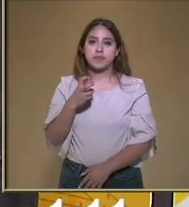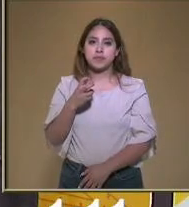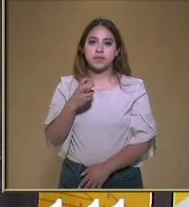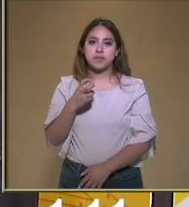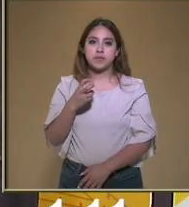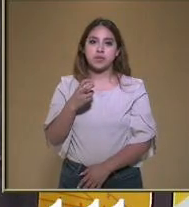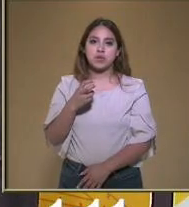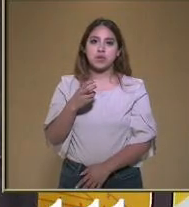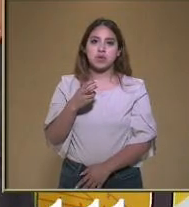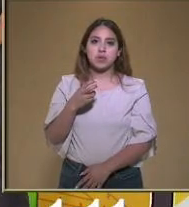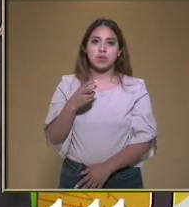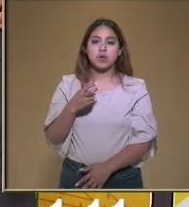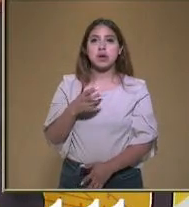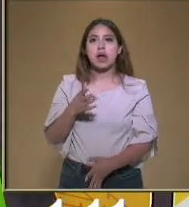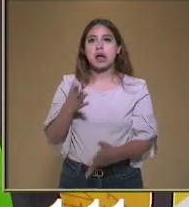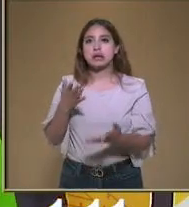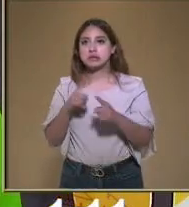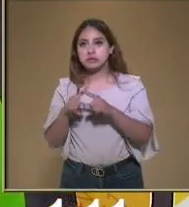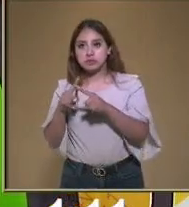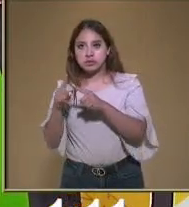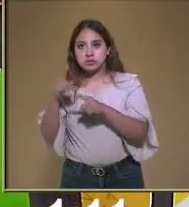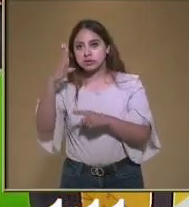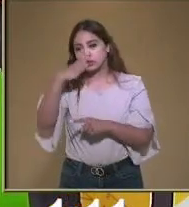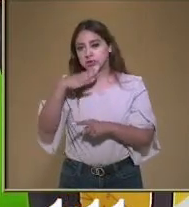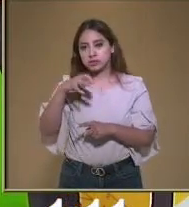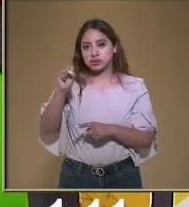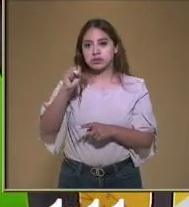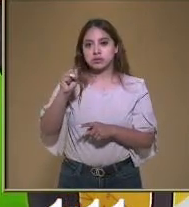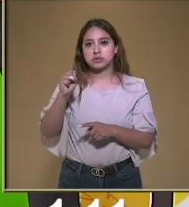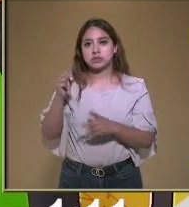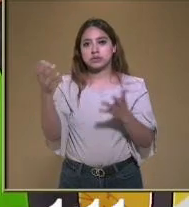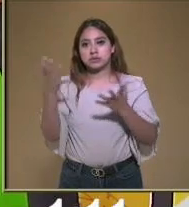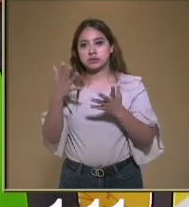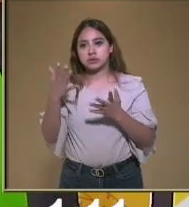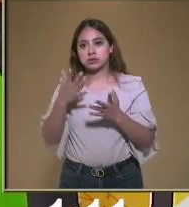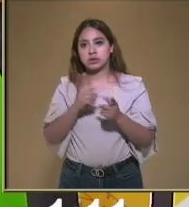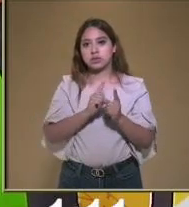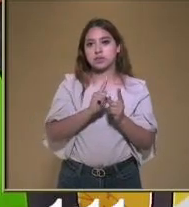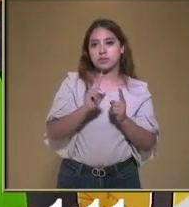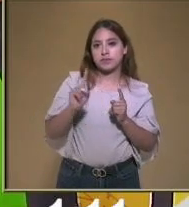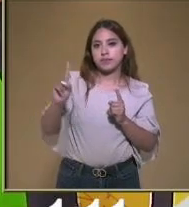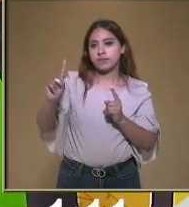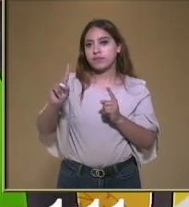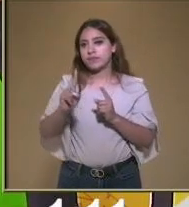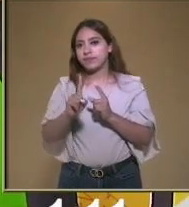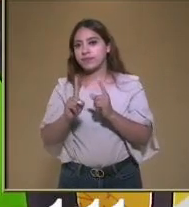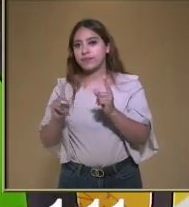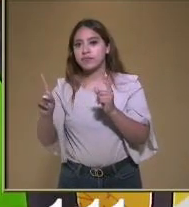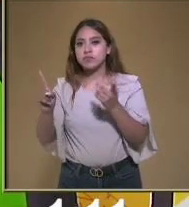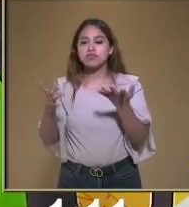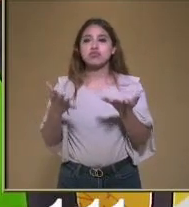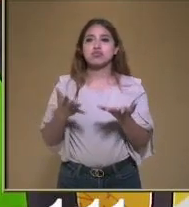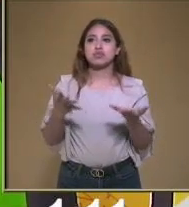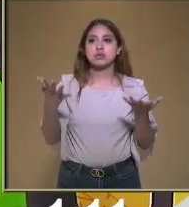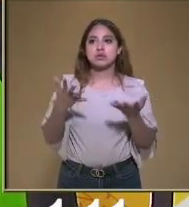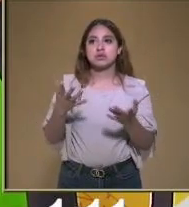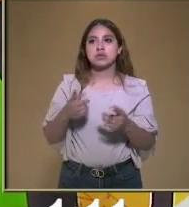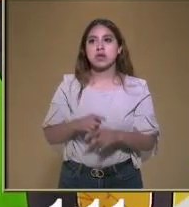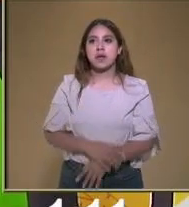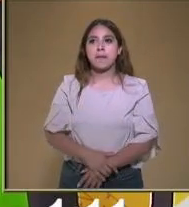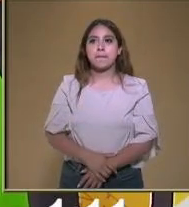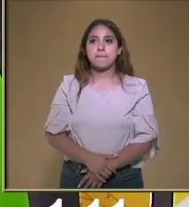Estuvimos explorando nuestras habilidades en cuanto a desplazarnos y manipular objetos, ¿verdad? Dentro de las